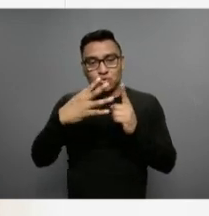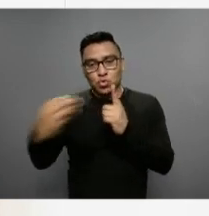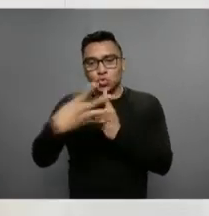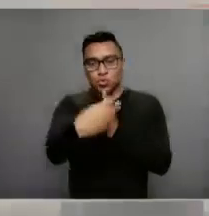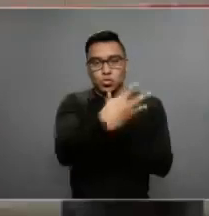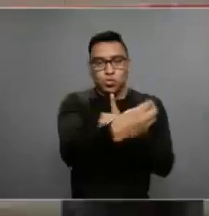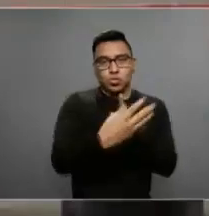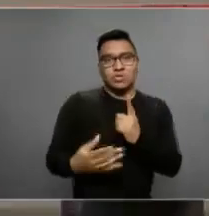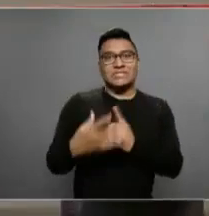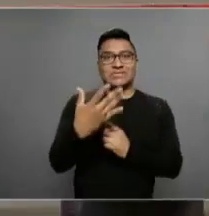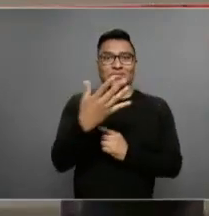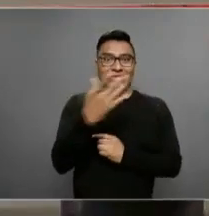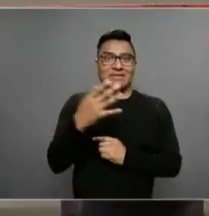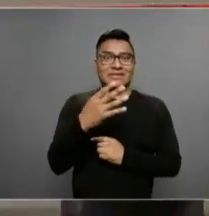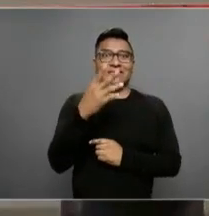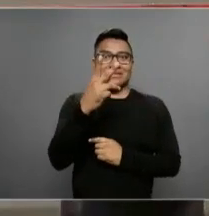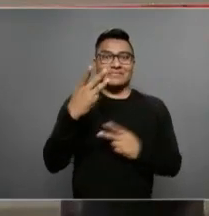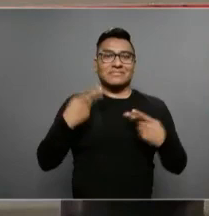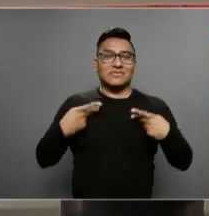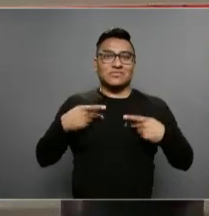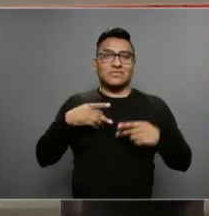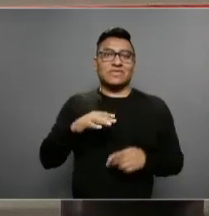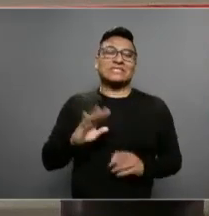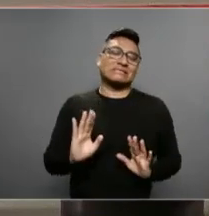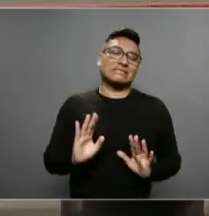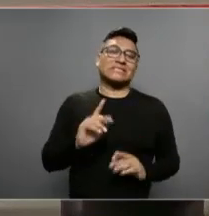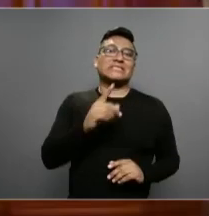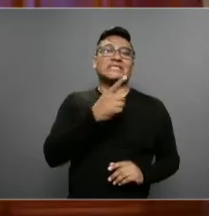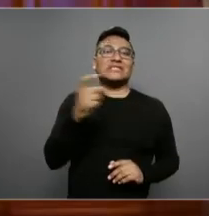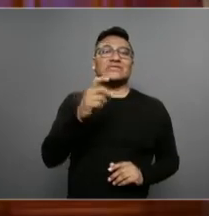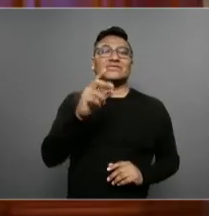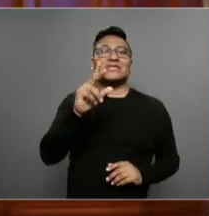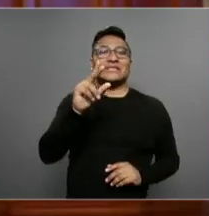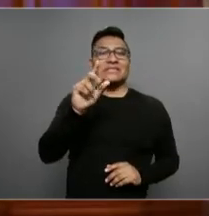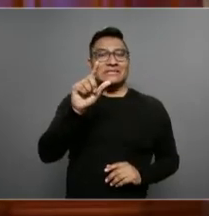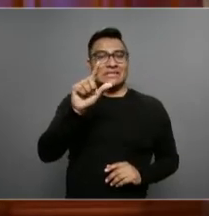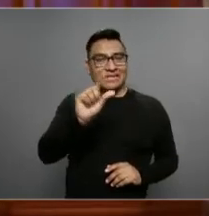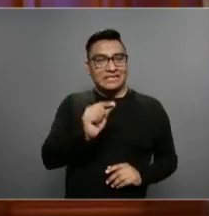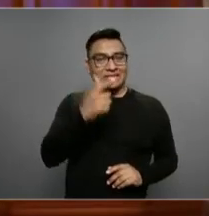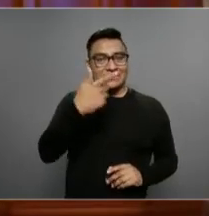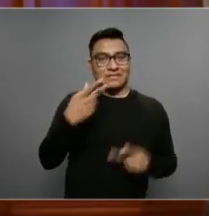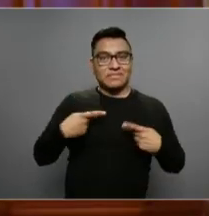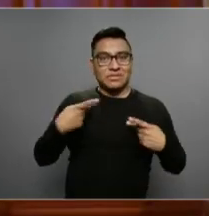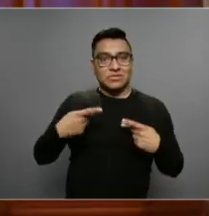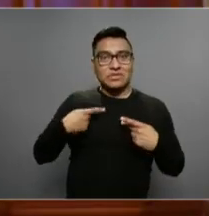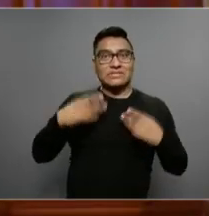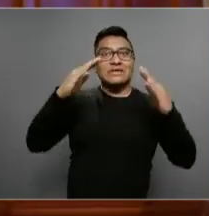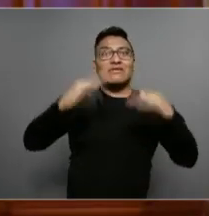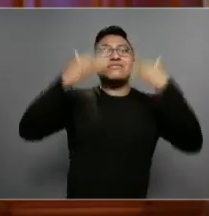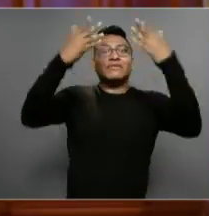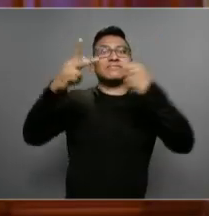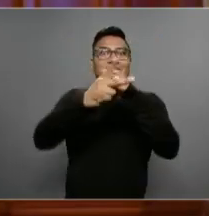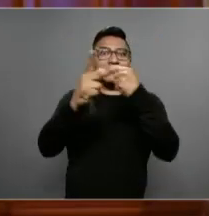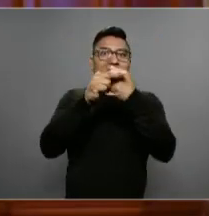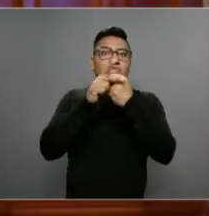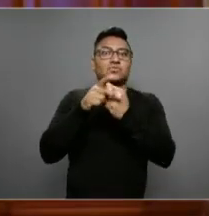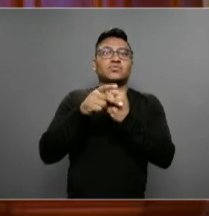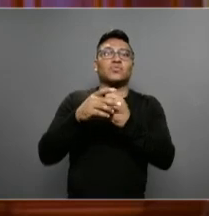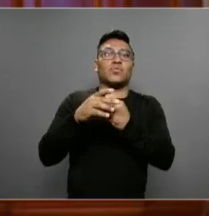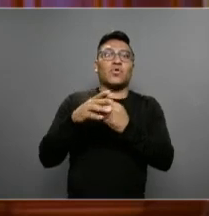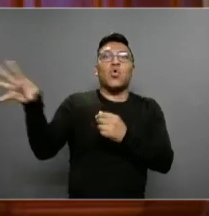casos de transmisión comunitaria en el país, 177 asociados a importación. Perdón, Ilse, sigue siendo muy